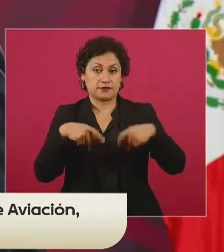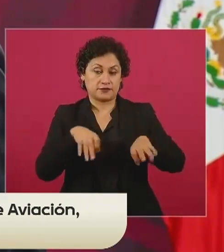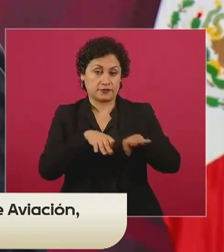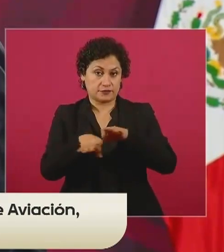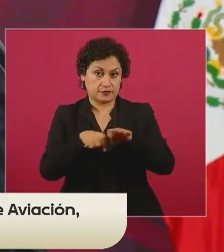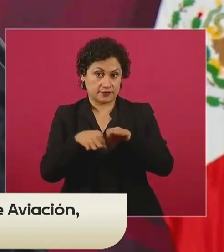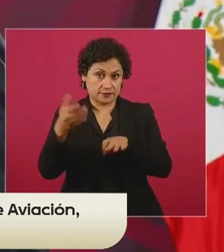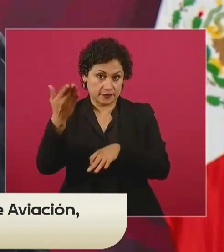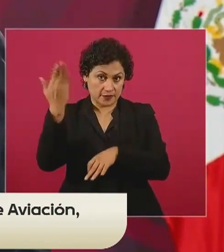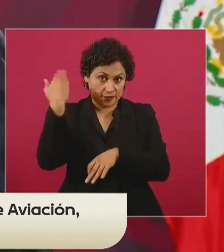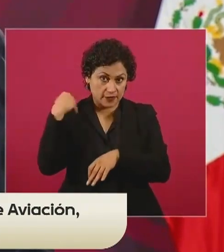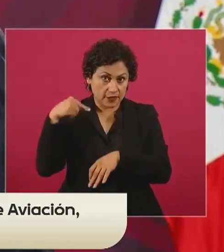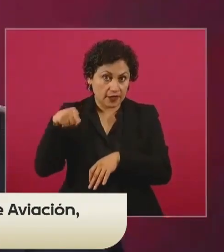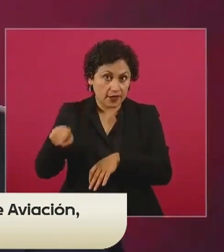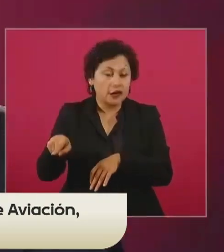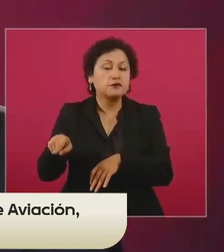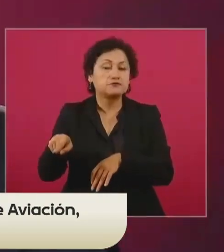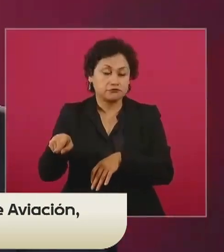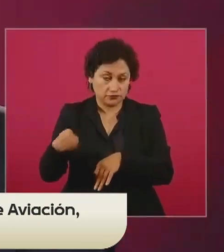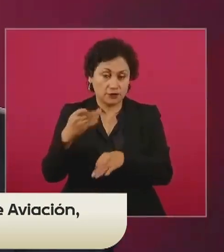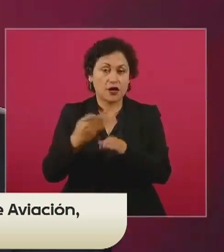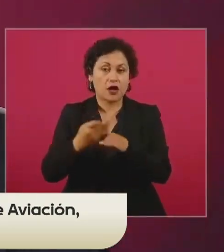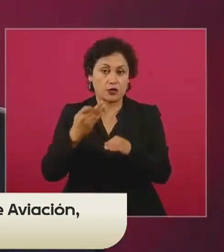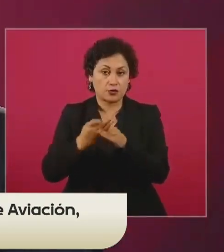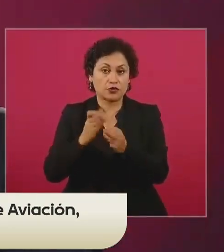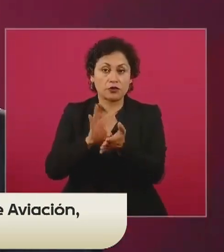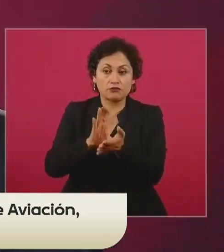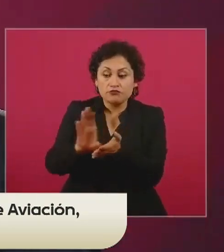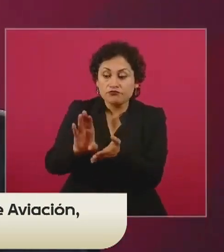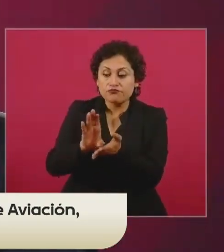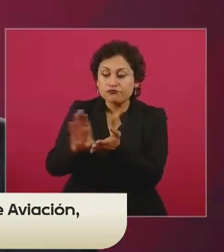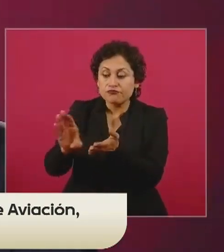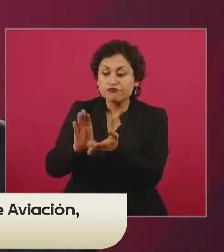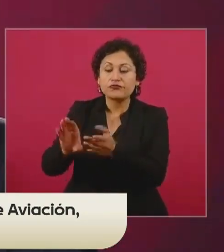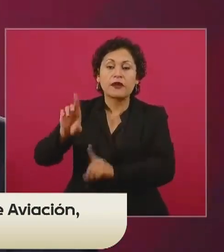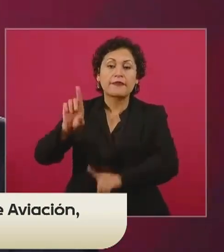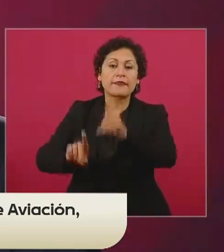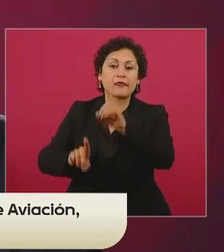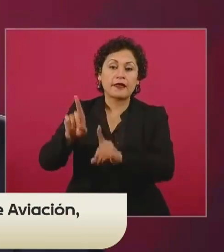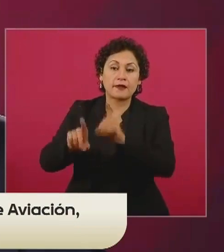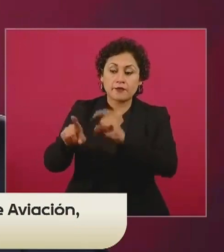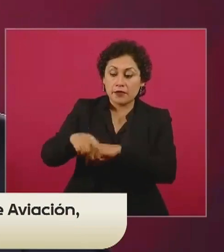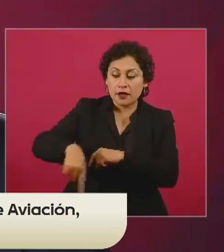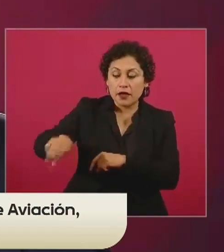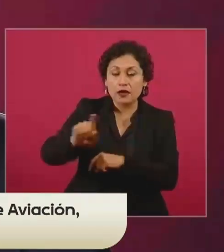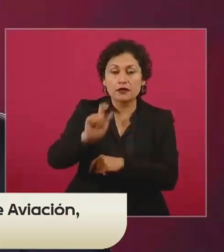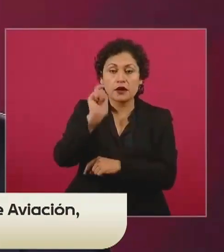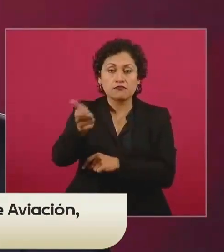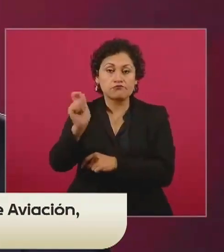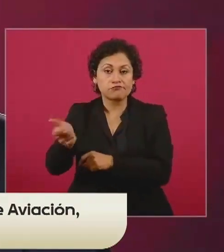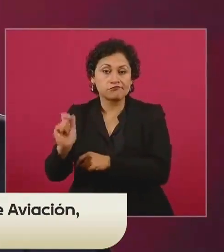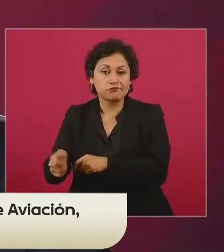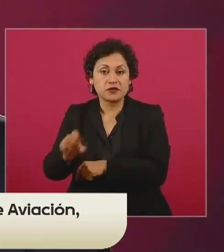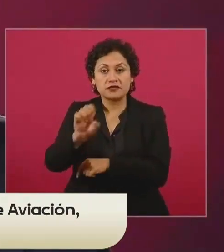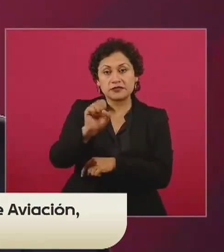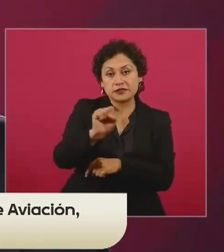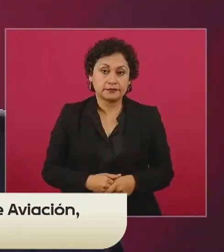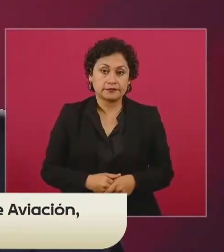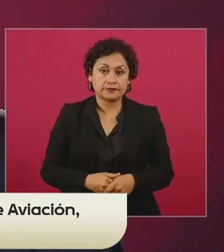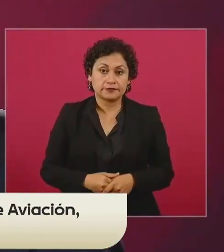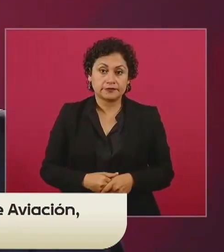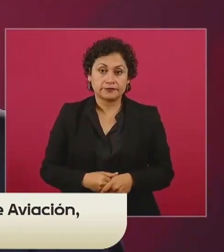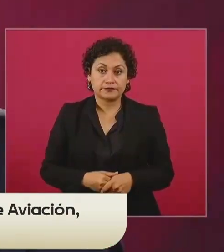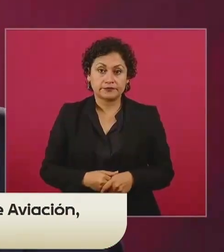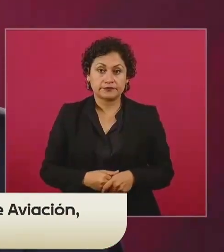y les va a tocar algunos sesenta ochenta hasta cien mil pesos